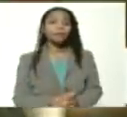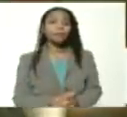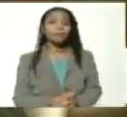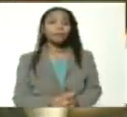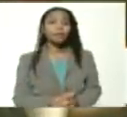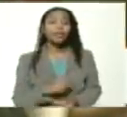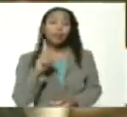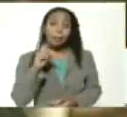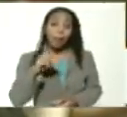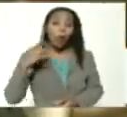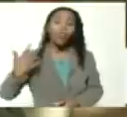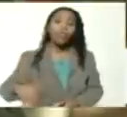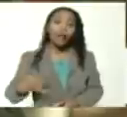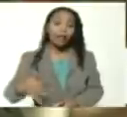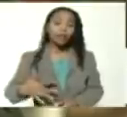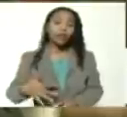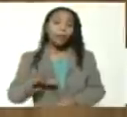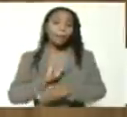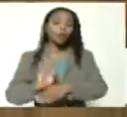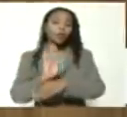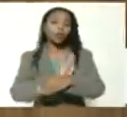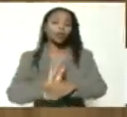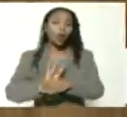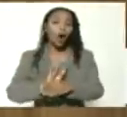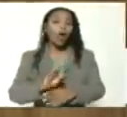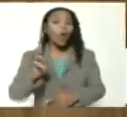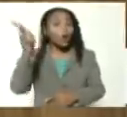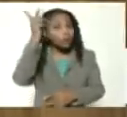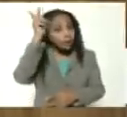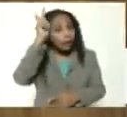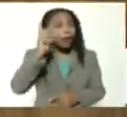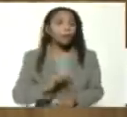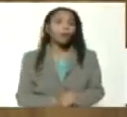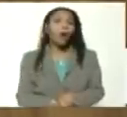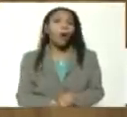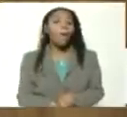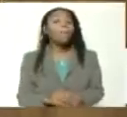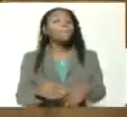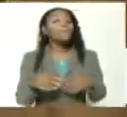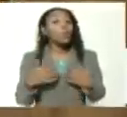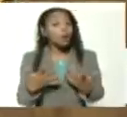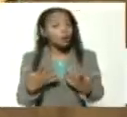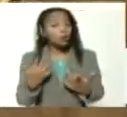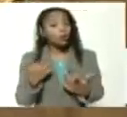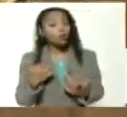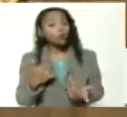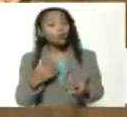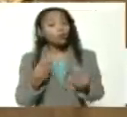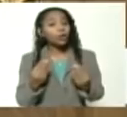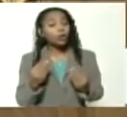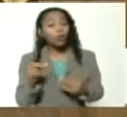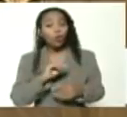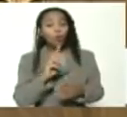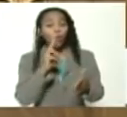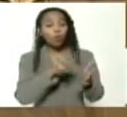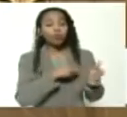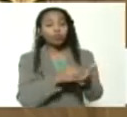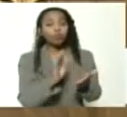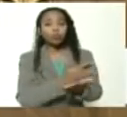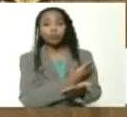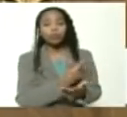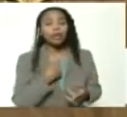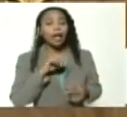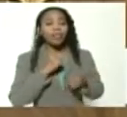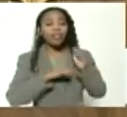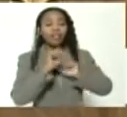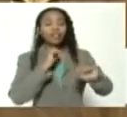los derechos de protección a los indígenas. Por lo tanto, no podemos banalizar la lucha, por ejemplo, en defensa del